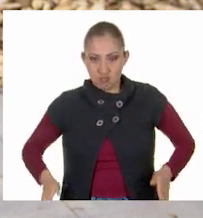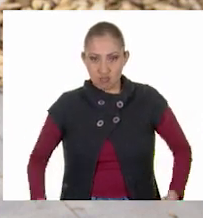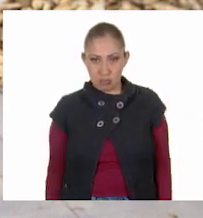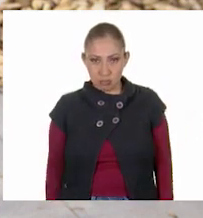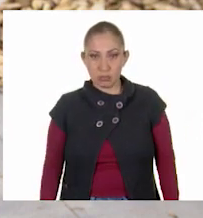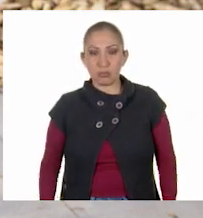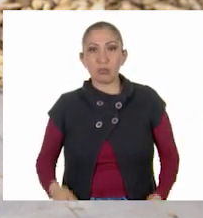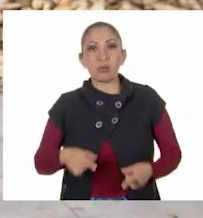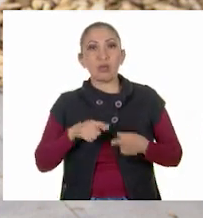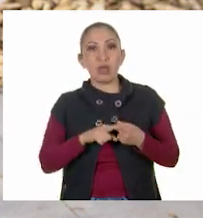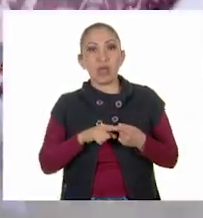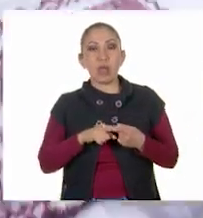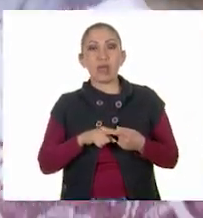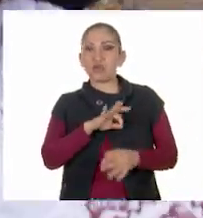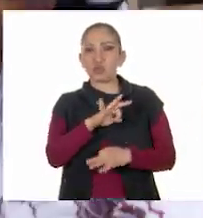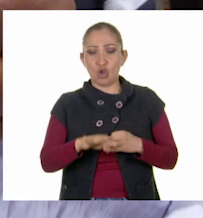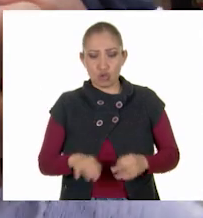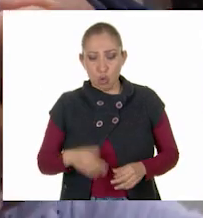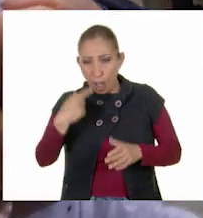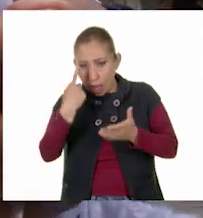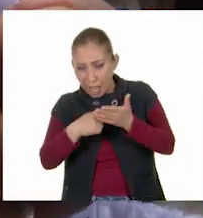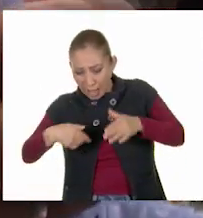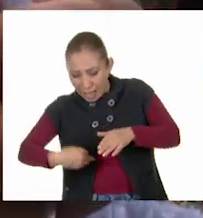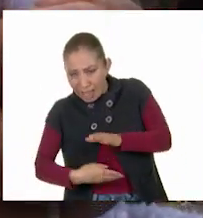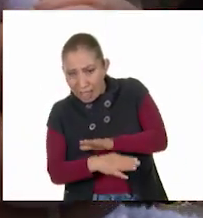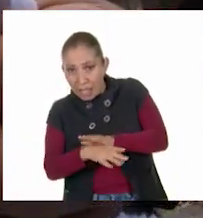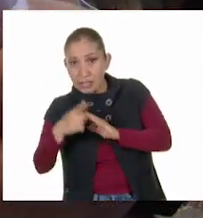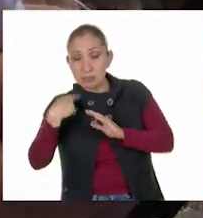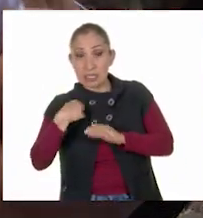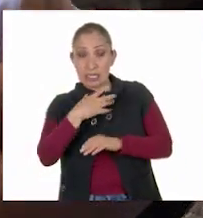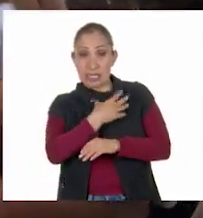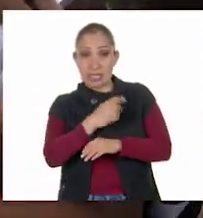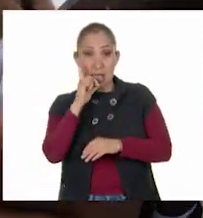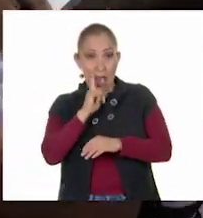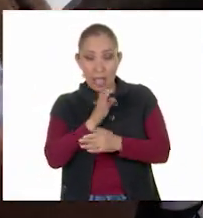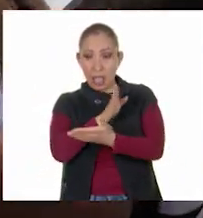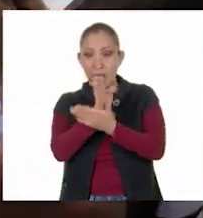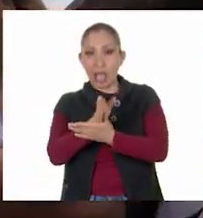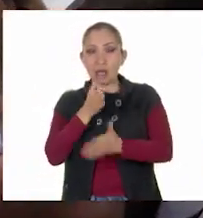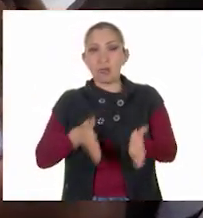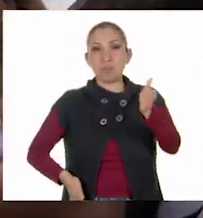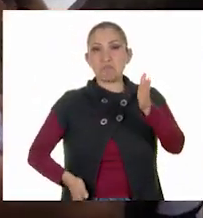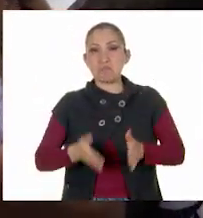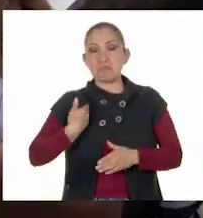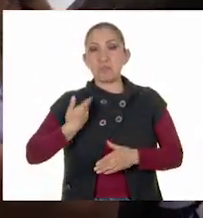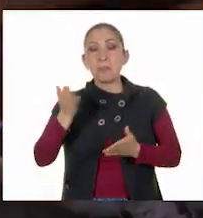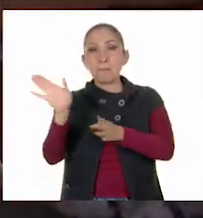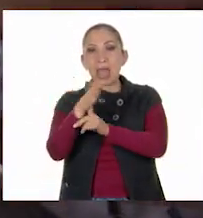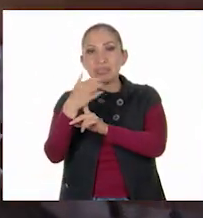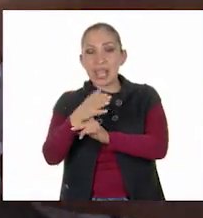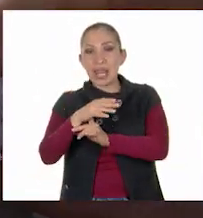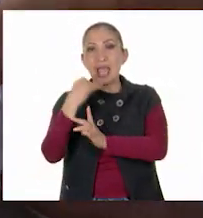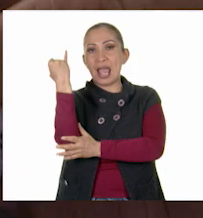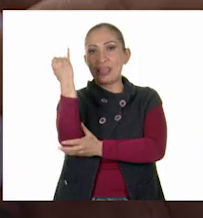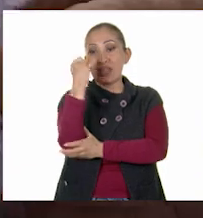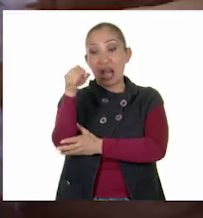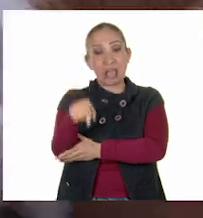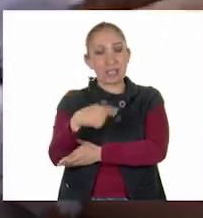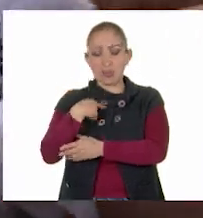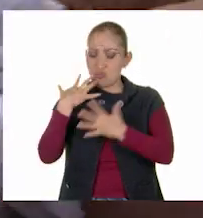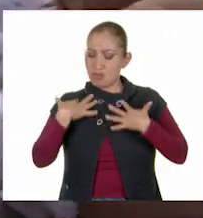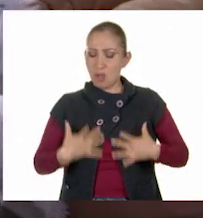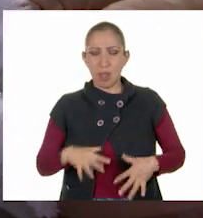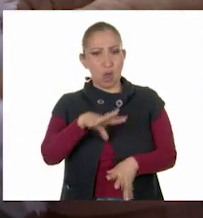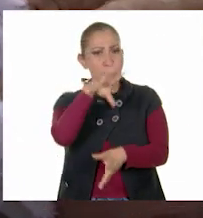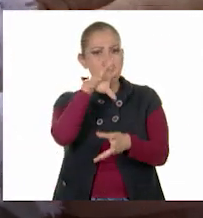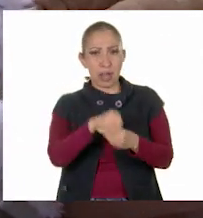naguas, la falda. Entonces, pues mi pequeña pertenece a la escolta de Tlaxcala en el kinder. Tiene todo su traje completo,